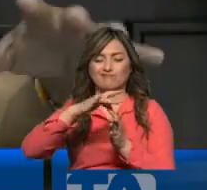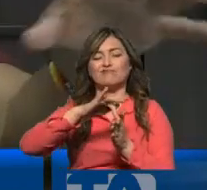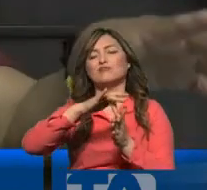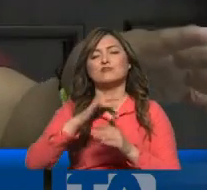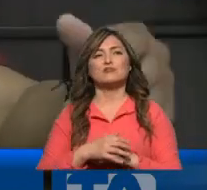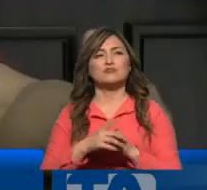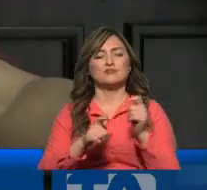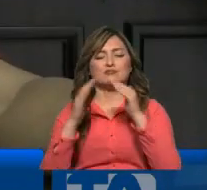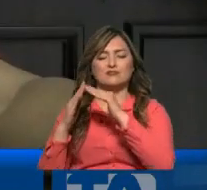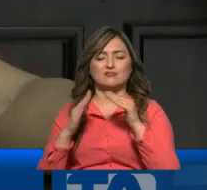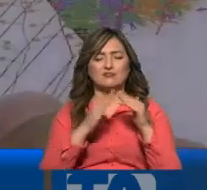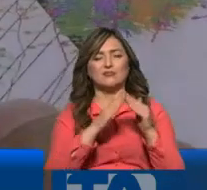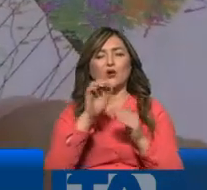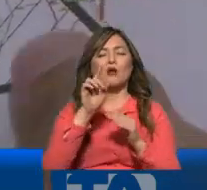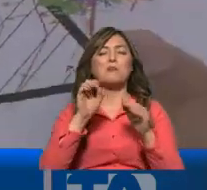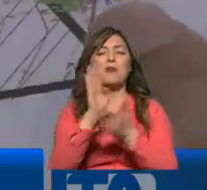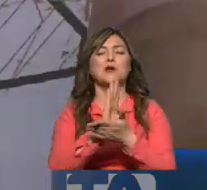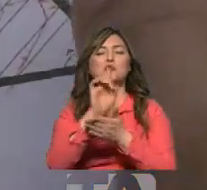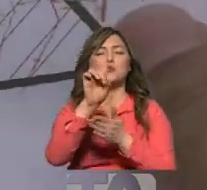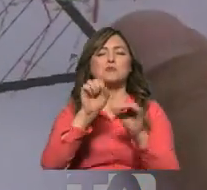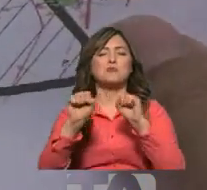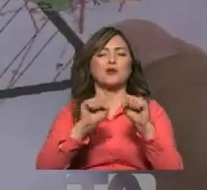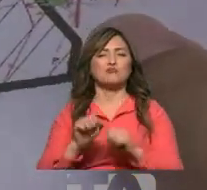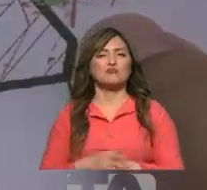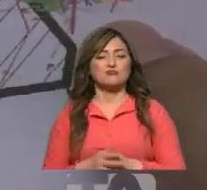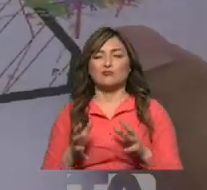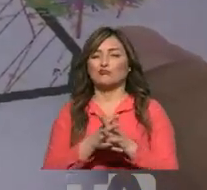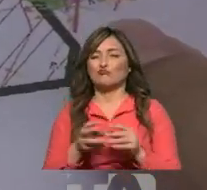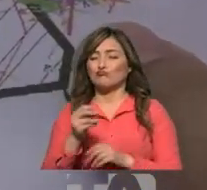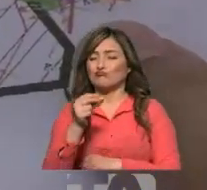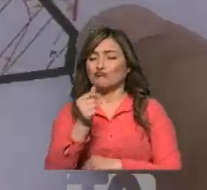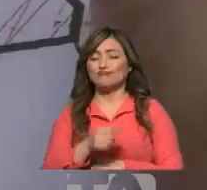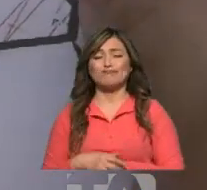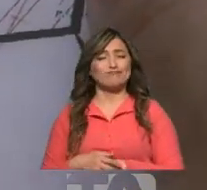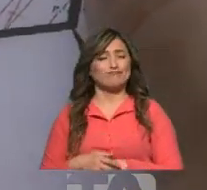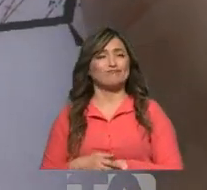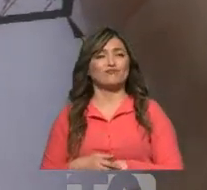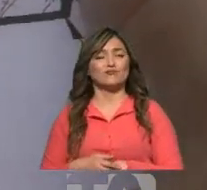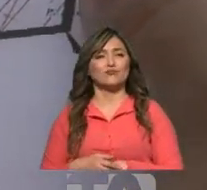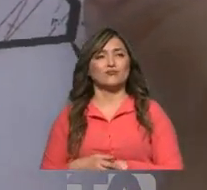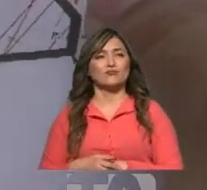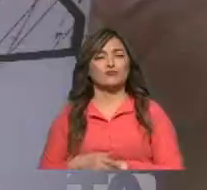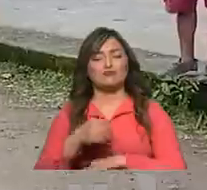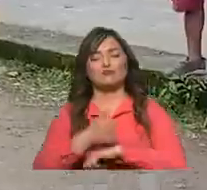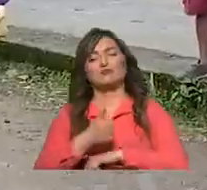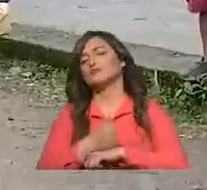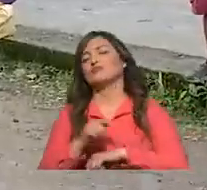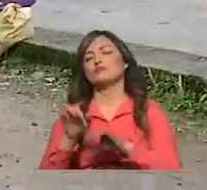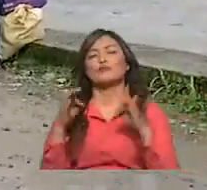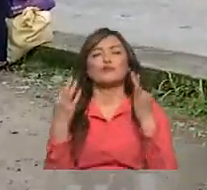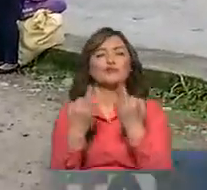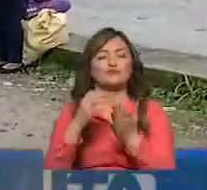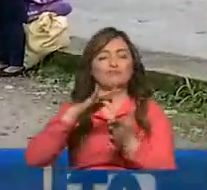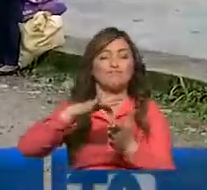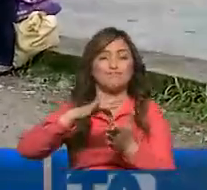la población de Primero de Mayo. Lo cierto es que si no se toman las medidas pertinentes desde los organismos respectivos, hay familias